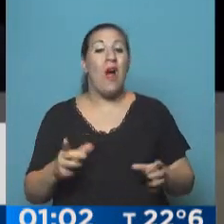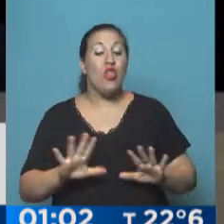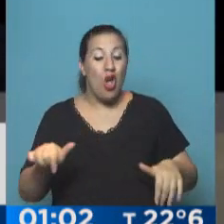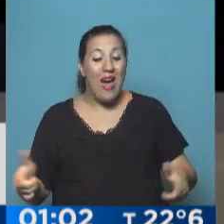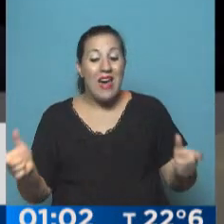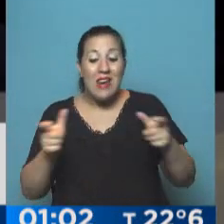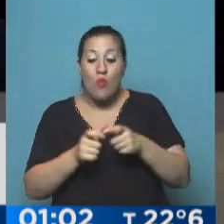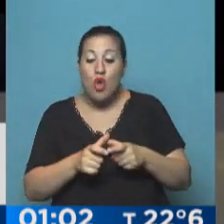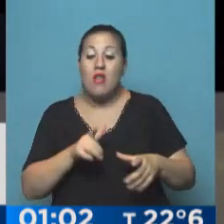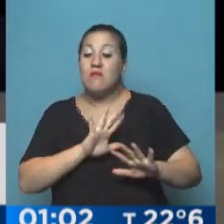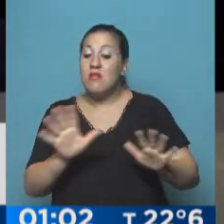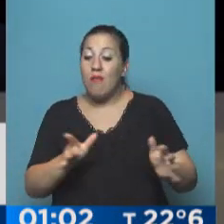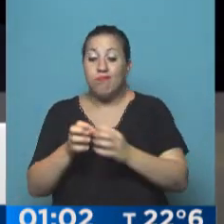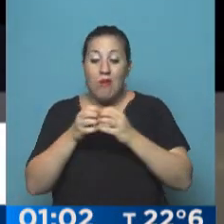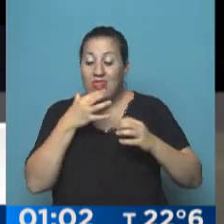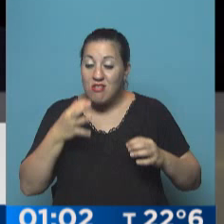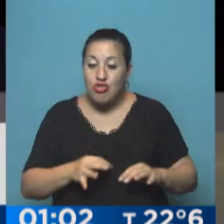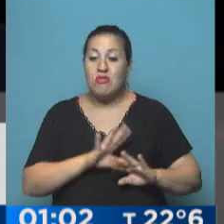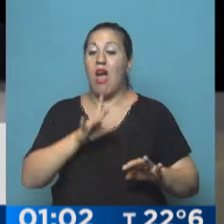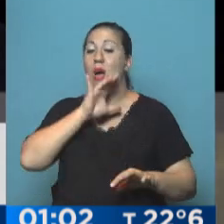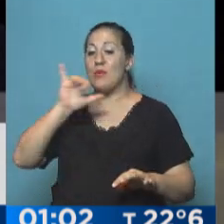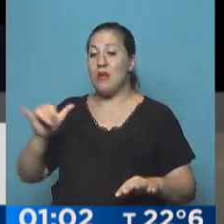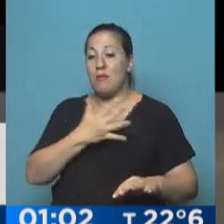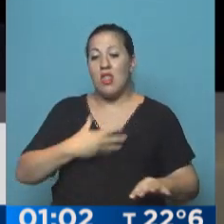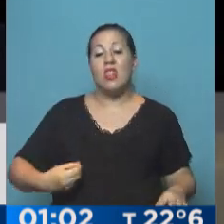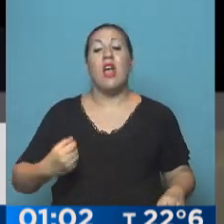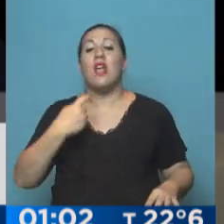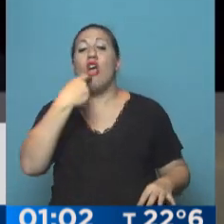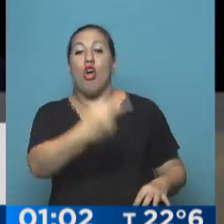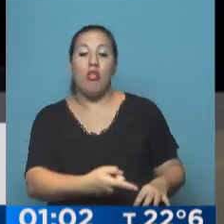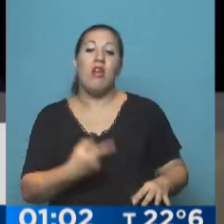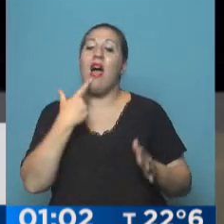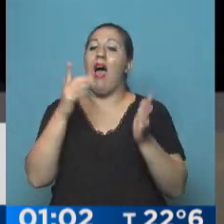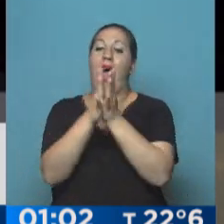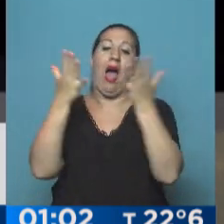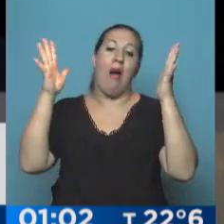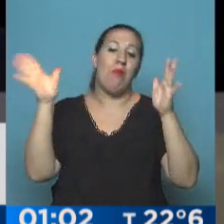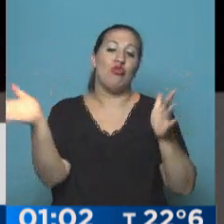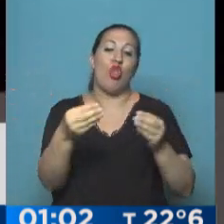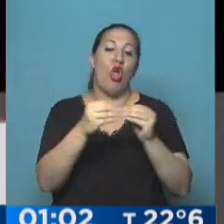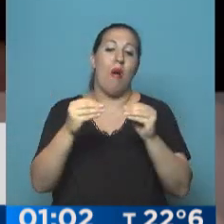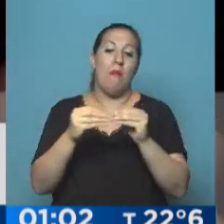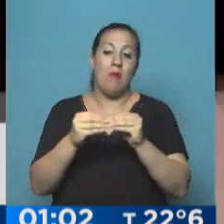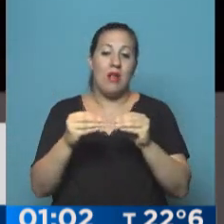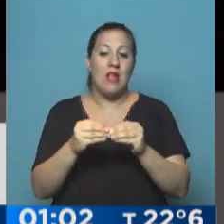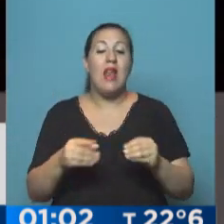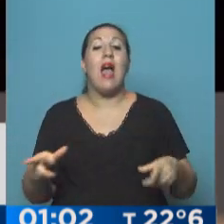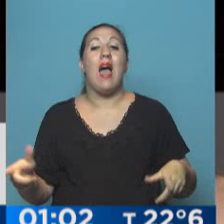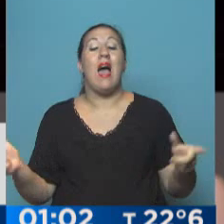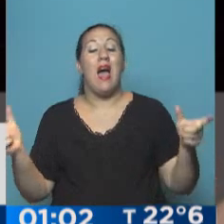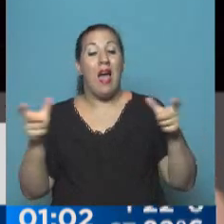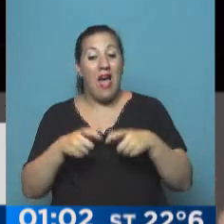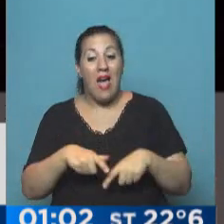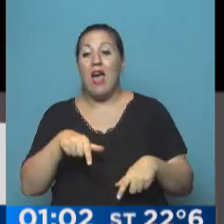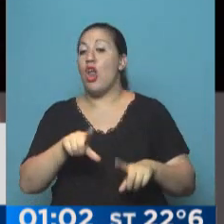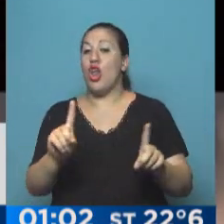tomó una decisión, se lo comuniqué a la Presidenta. ¿Qué le contestó la Presidenta? Mandó un aplauso para los compañeros. La Asamblea Legislativa no